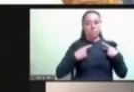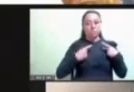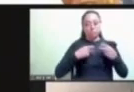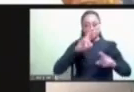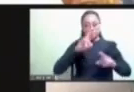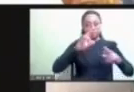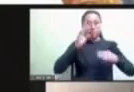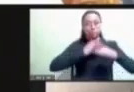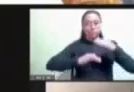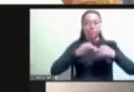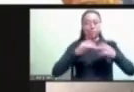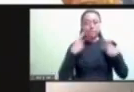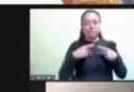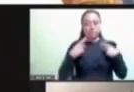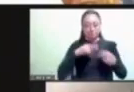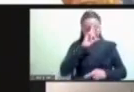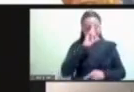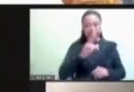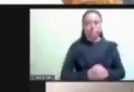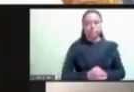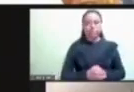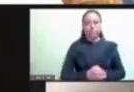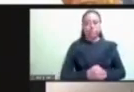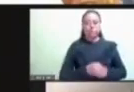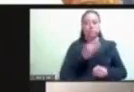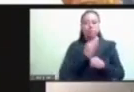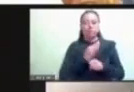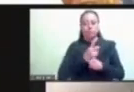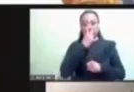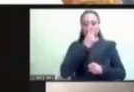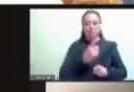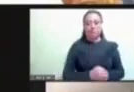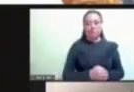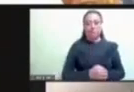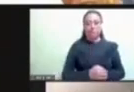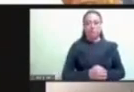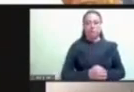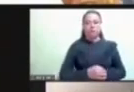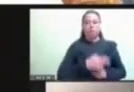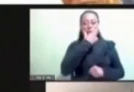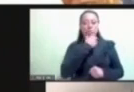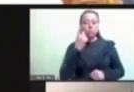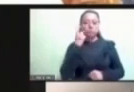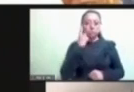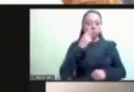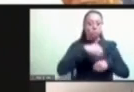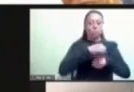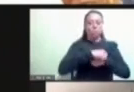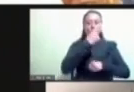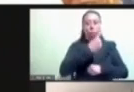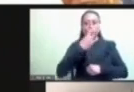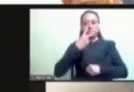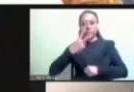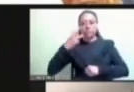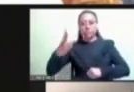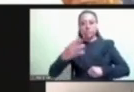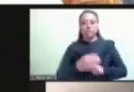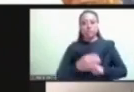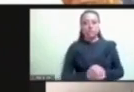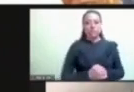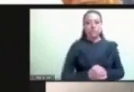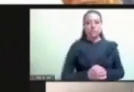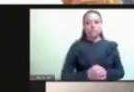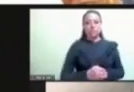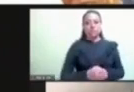personas. Entonces le voy a pedir que no nombre a ningún diputado como número uno, número dos o número tres. Si se va a referir a un